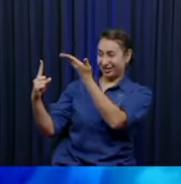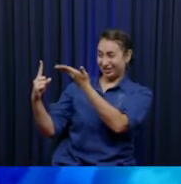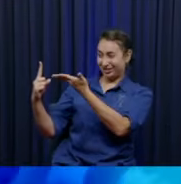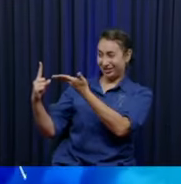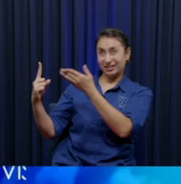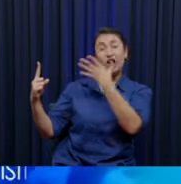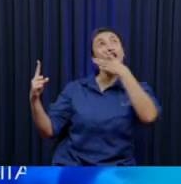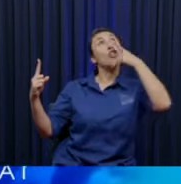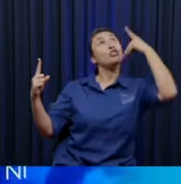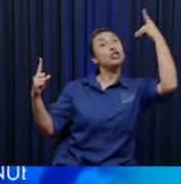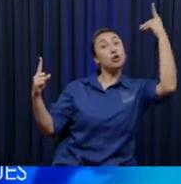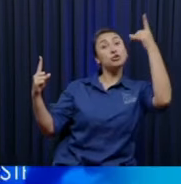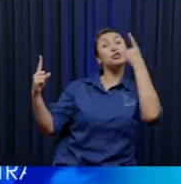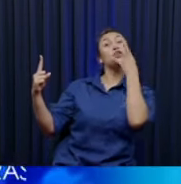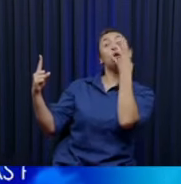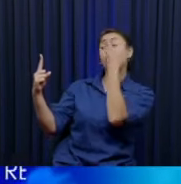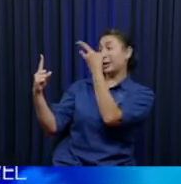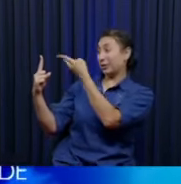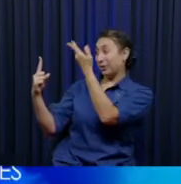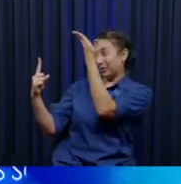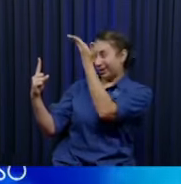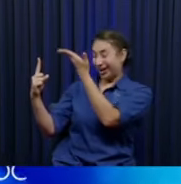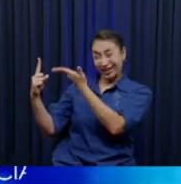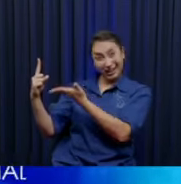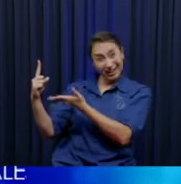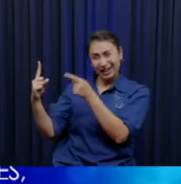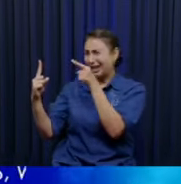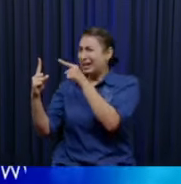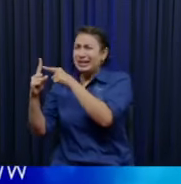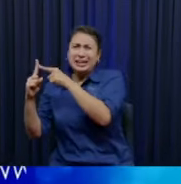de este gran pecadotote que cometí.